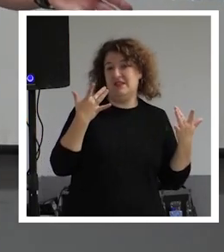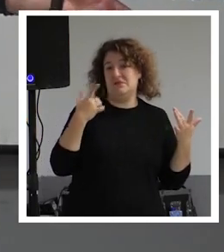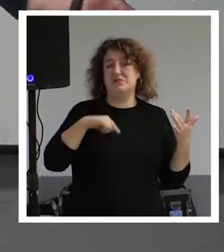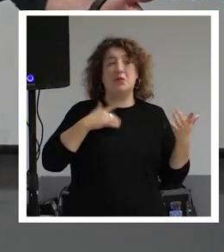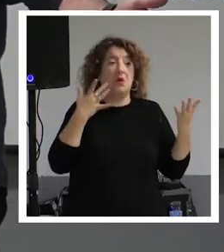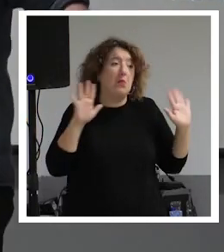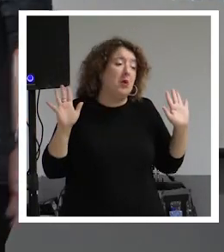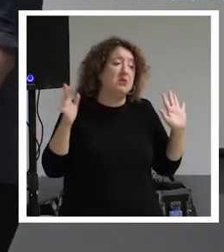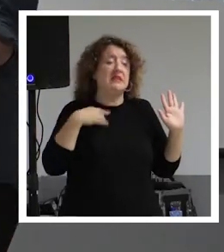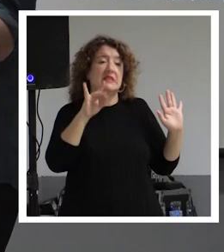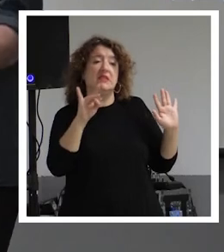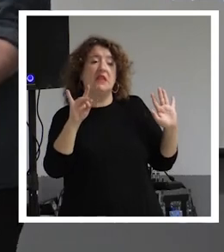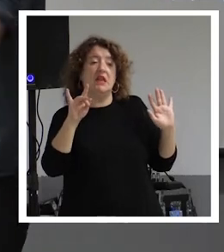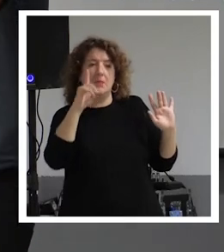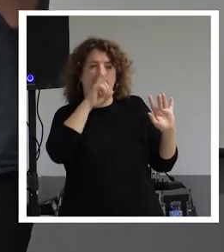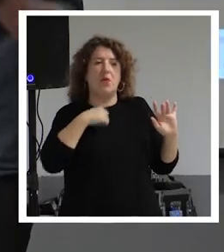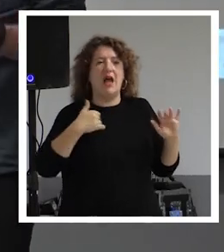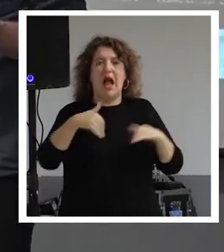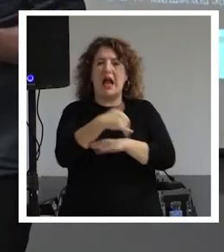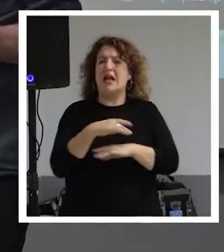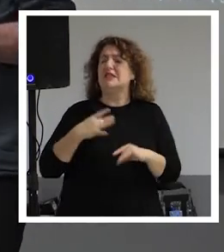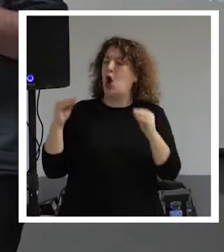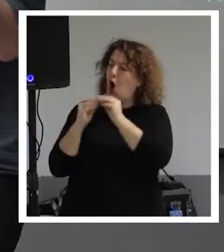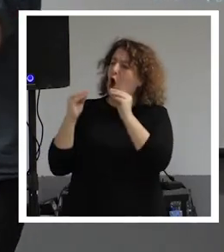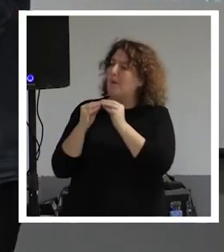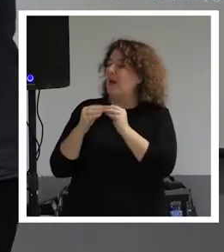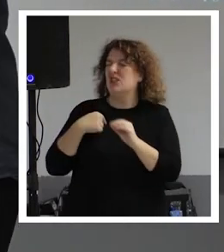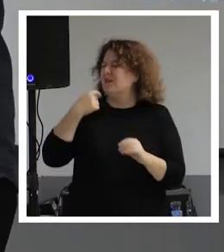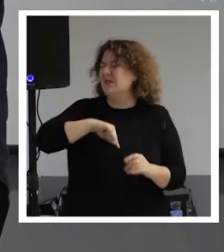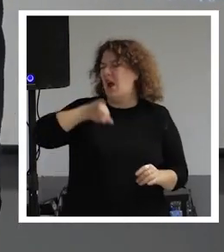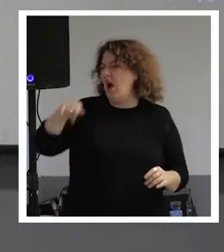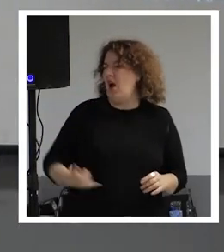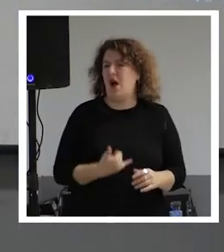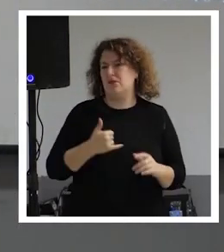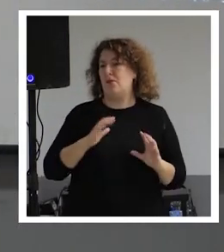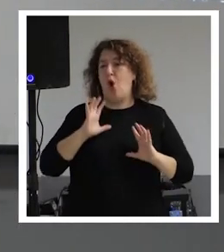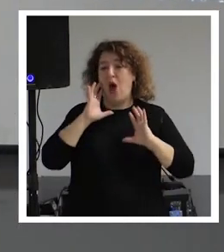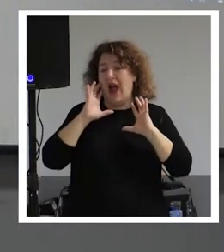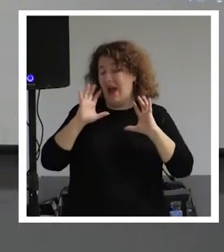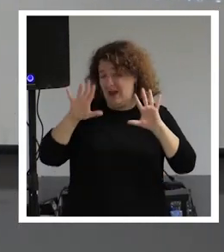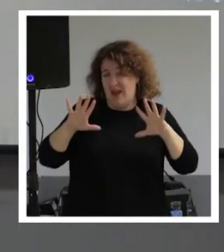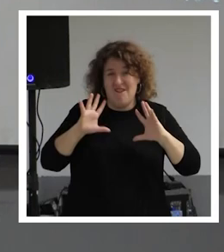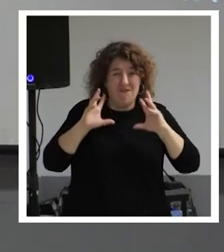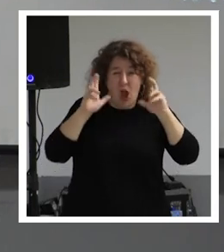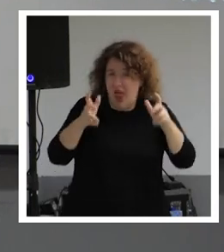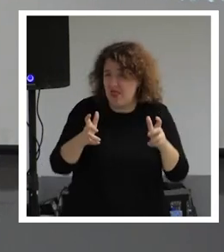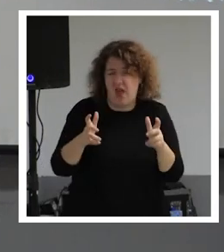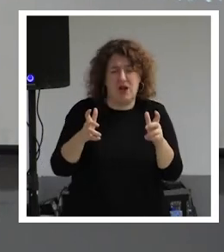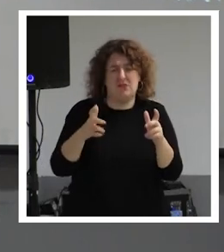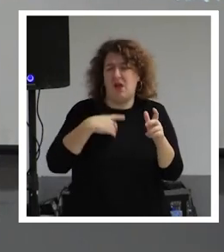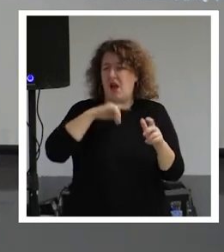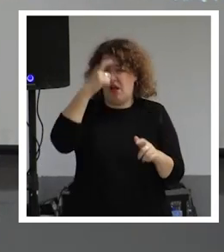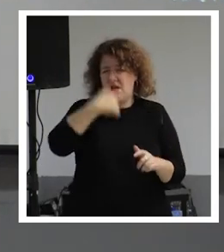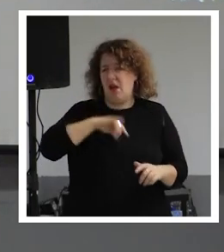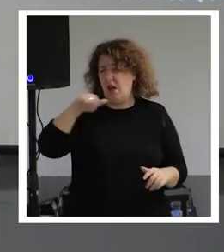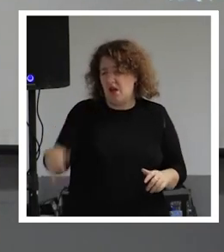sus intereses pero cuando tú no invitas al pueblo a participar de los mecanismos Se presenta como neutro ante los mecanismos